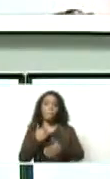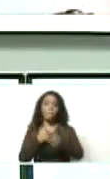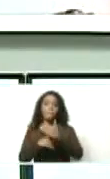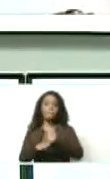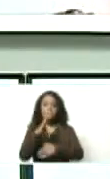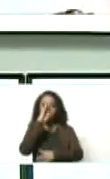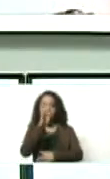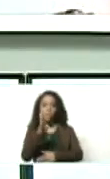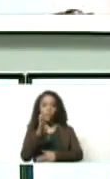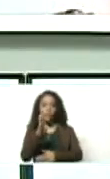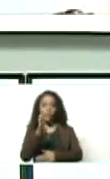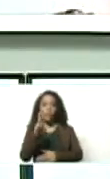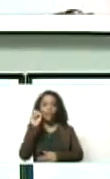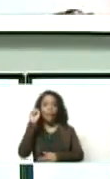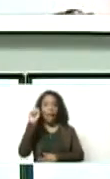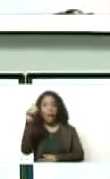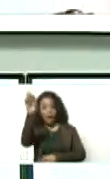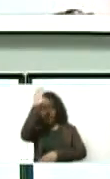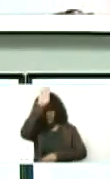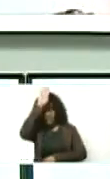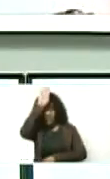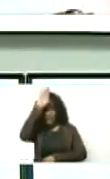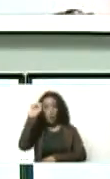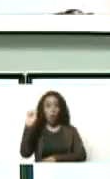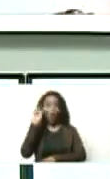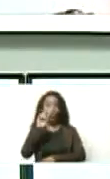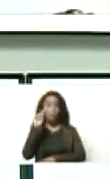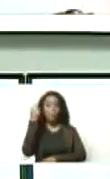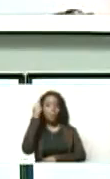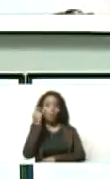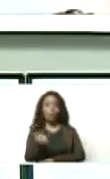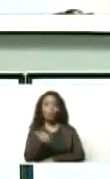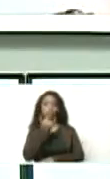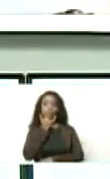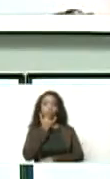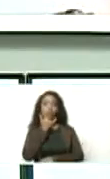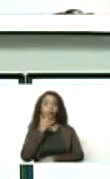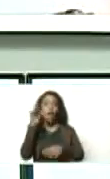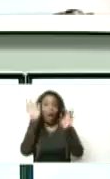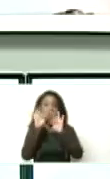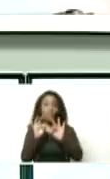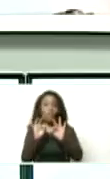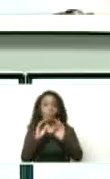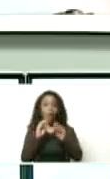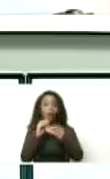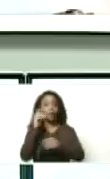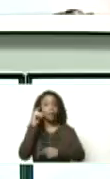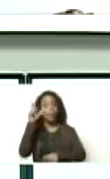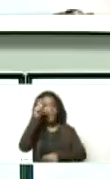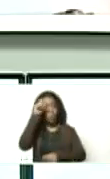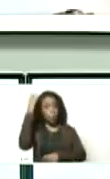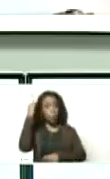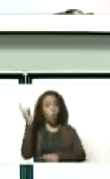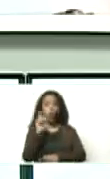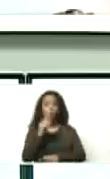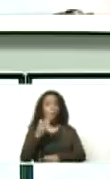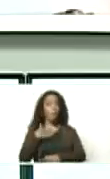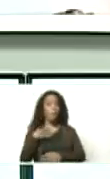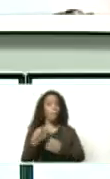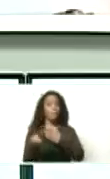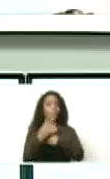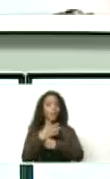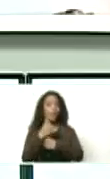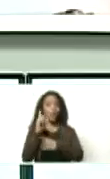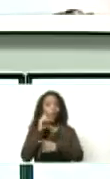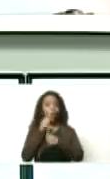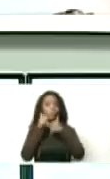a ver el videíto de La Vega. Los dos primeros videítos han fallado en la técnica, en la calidad, Alfred Nazaret. No me pasen video que no